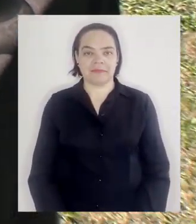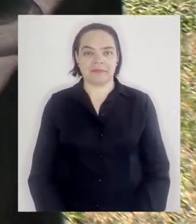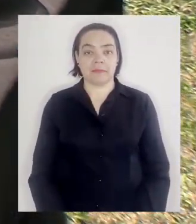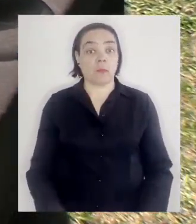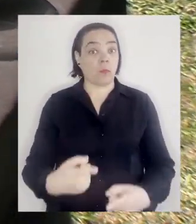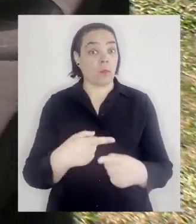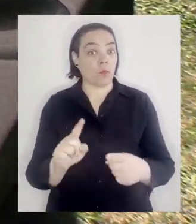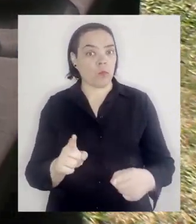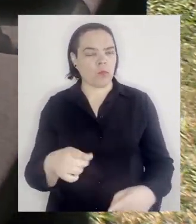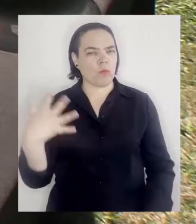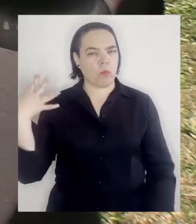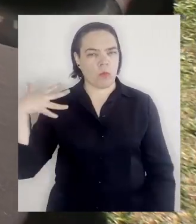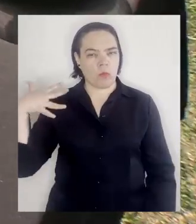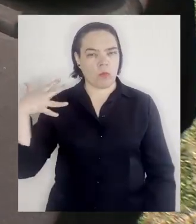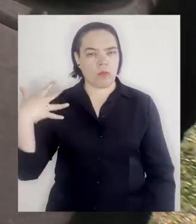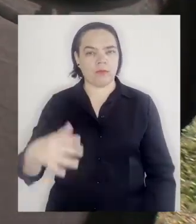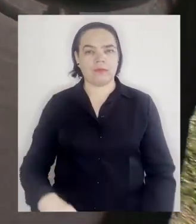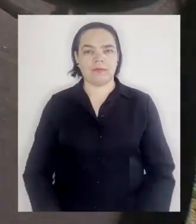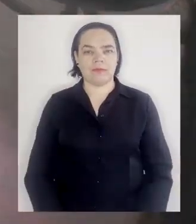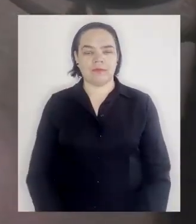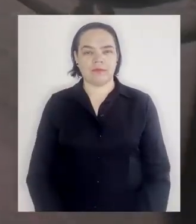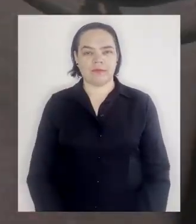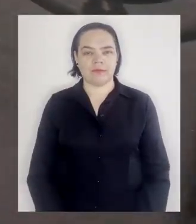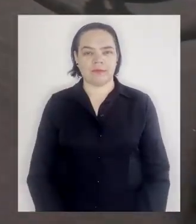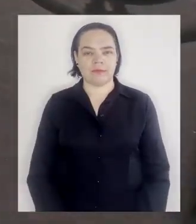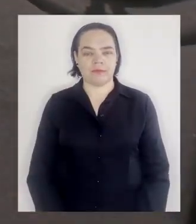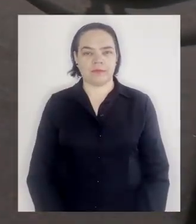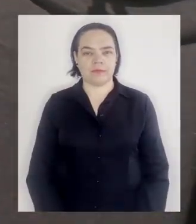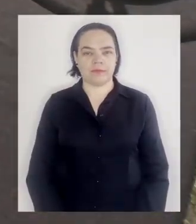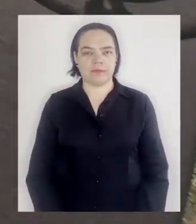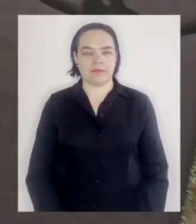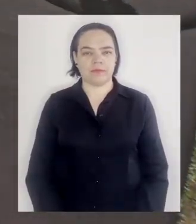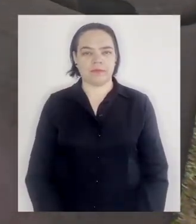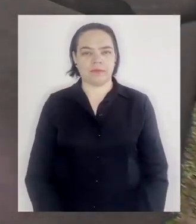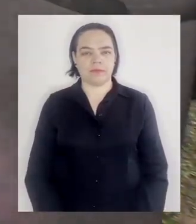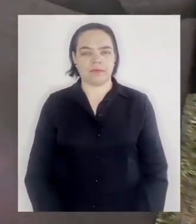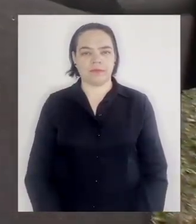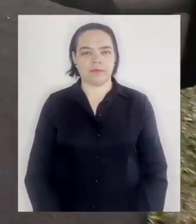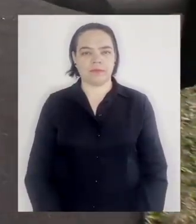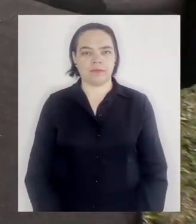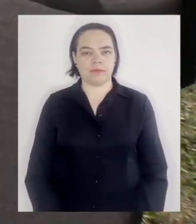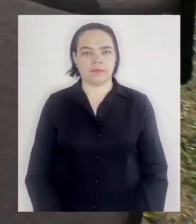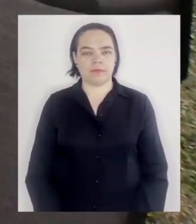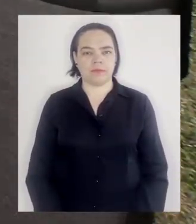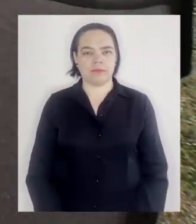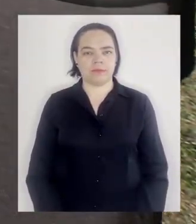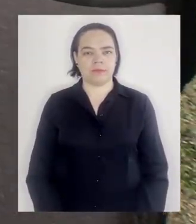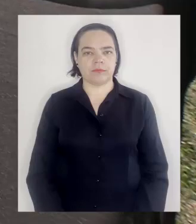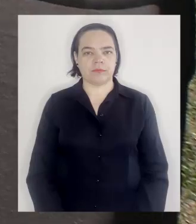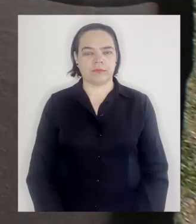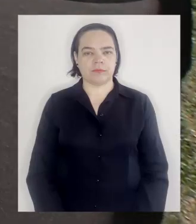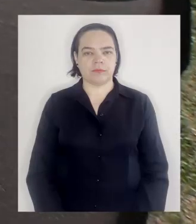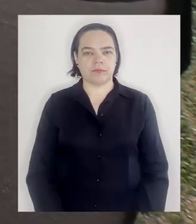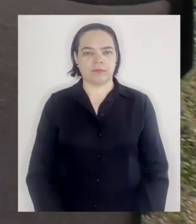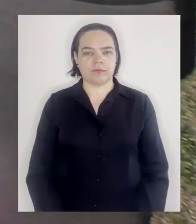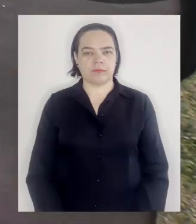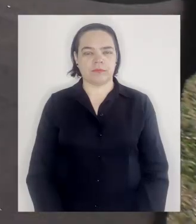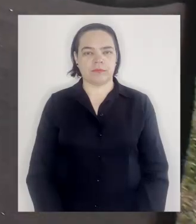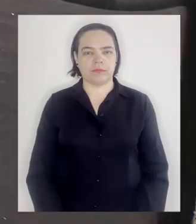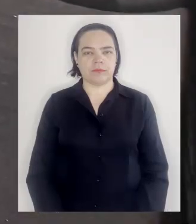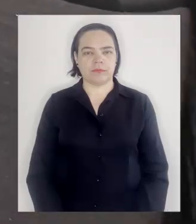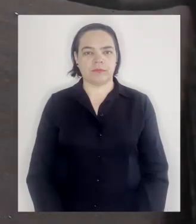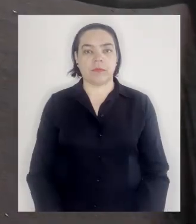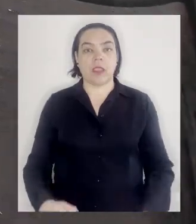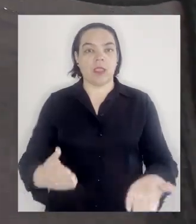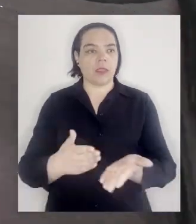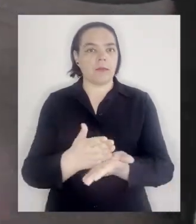Lo otro importante... Que no... Puedes... Lo echas de una. Lo empiezas a hacer. Y si tocan